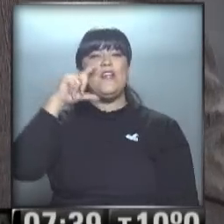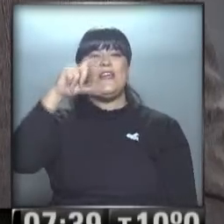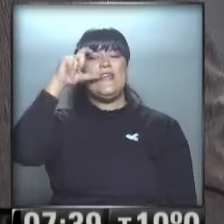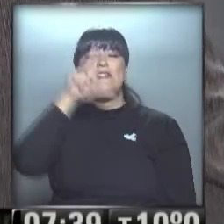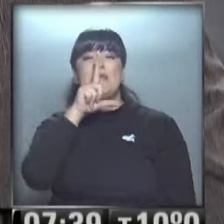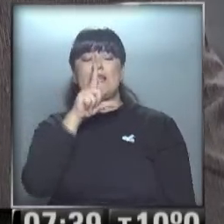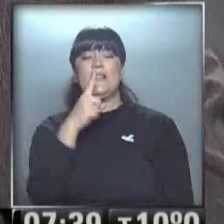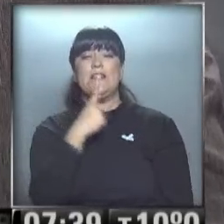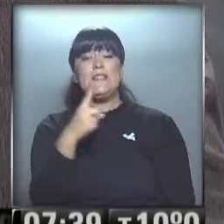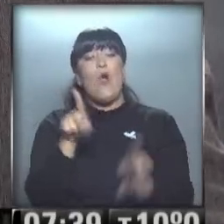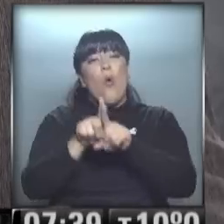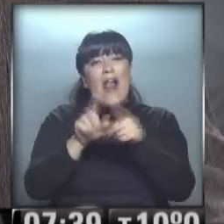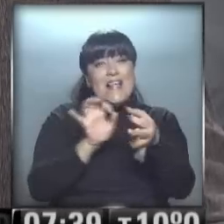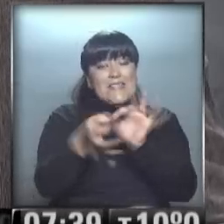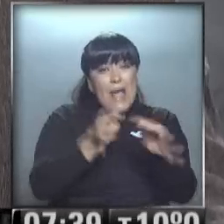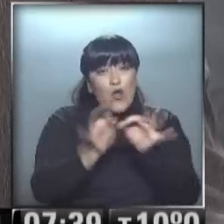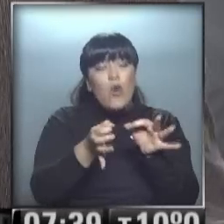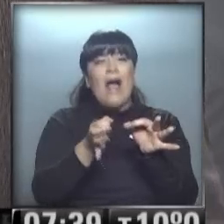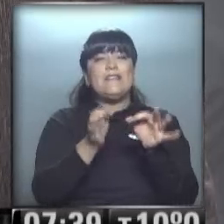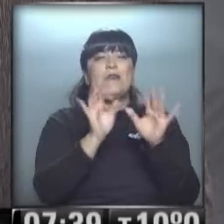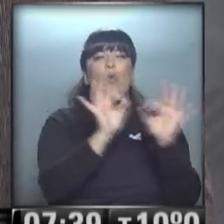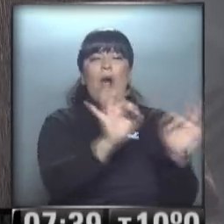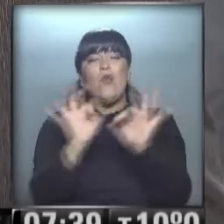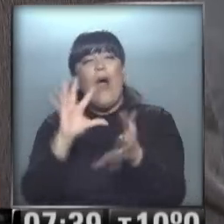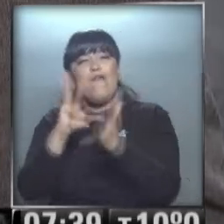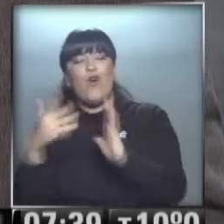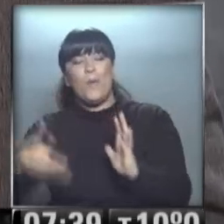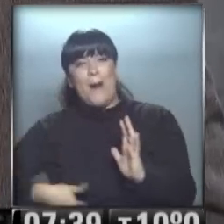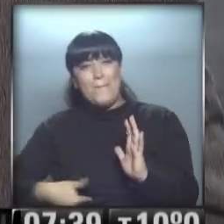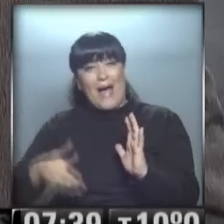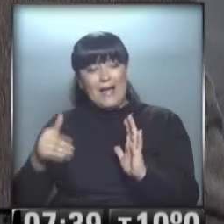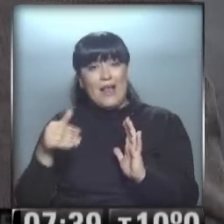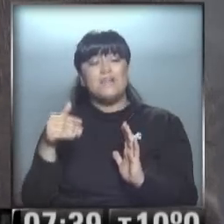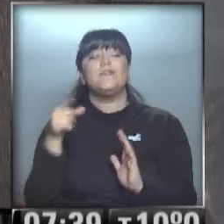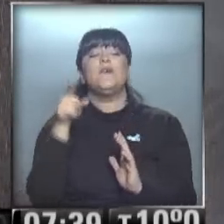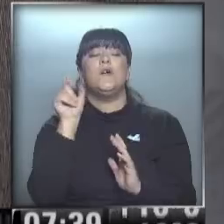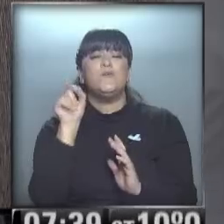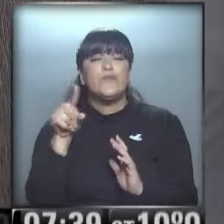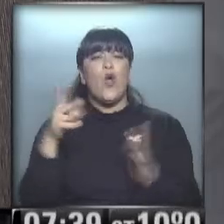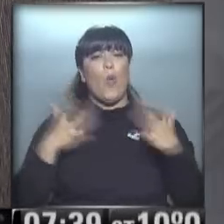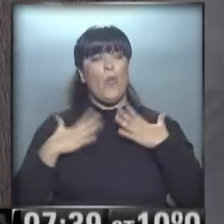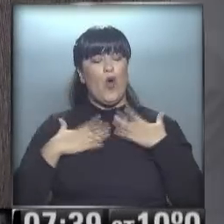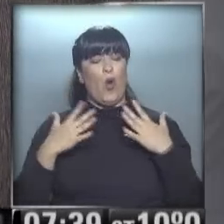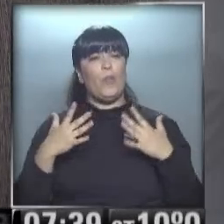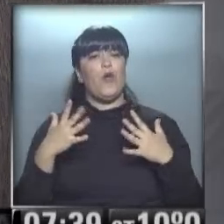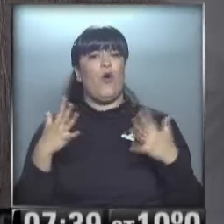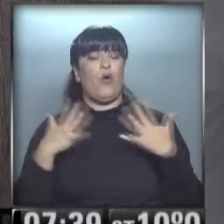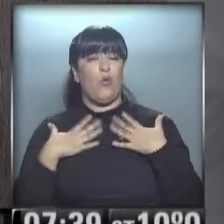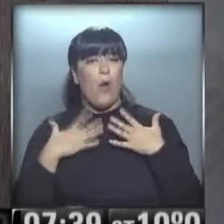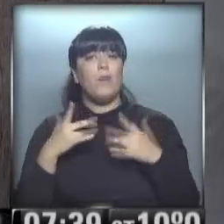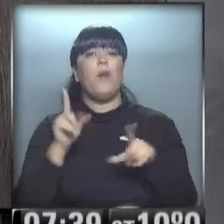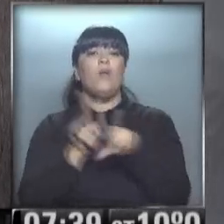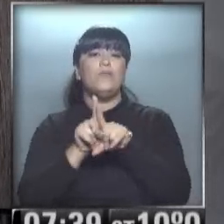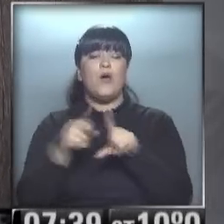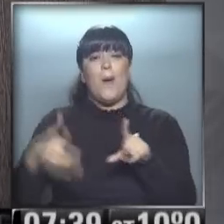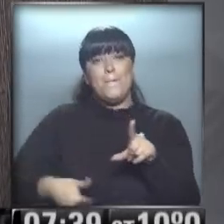reproducir células que imitan el funcionamiento del páncreas, células de su propio cuerpo que imitan el funcionamiento de su propio páncreas,